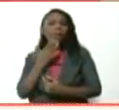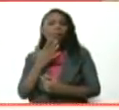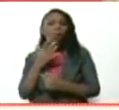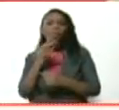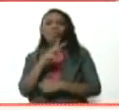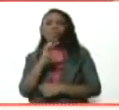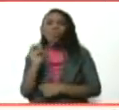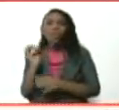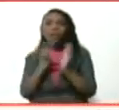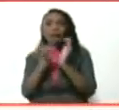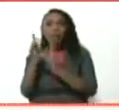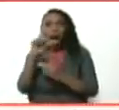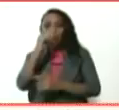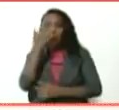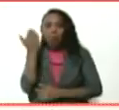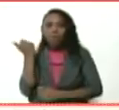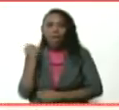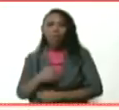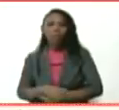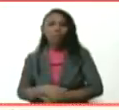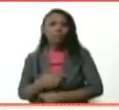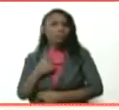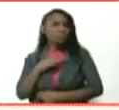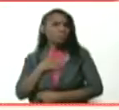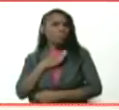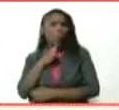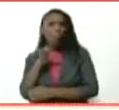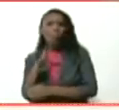año pasado. Nosotros nos fuimos